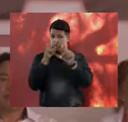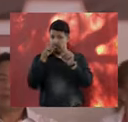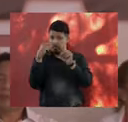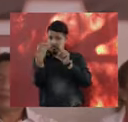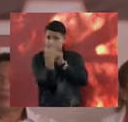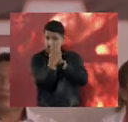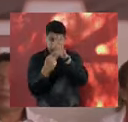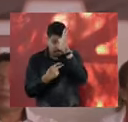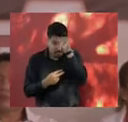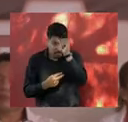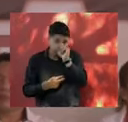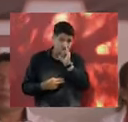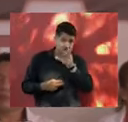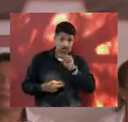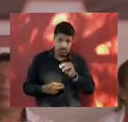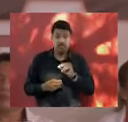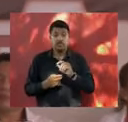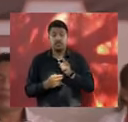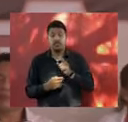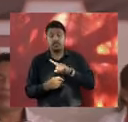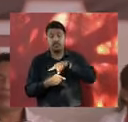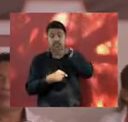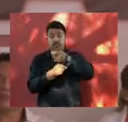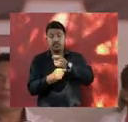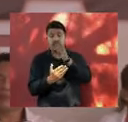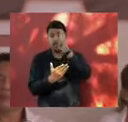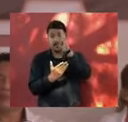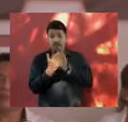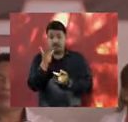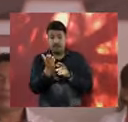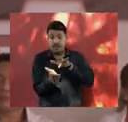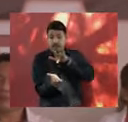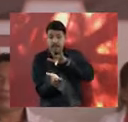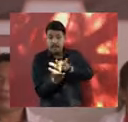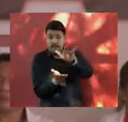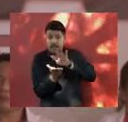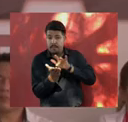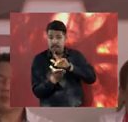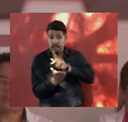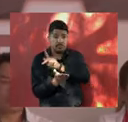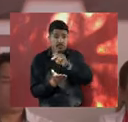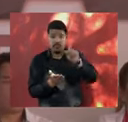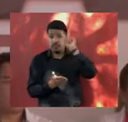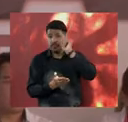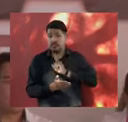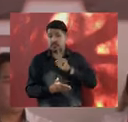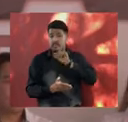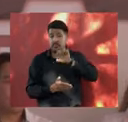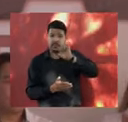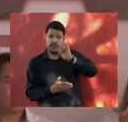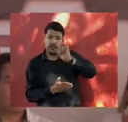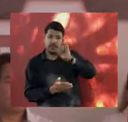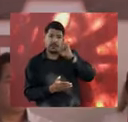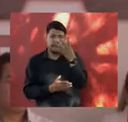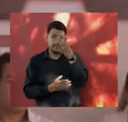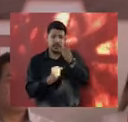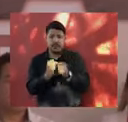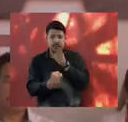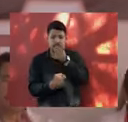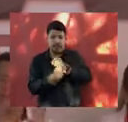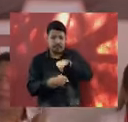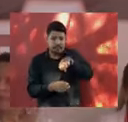acuerdo. Primer programa, apoyo a todas las mujeres de 60 a 64 años de edad.